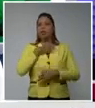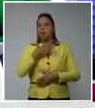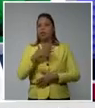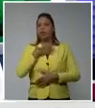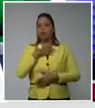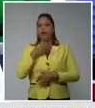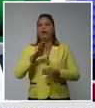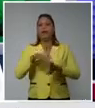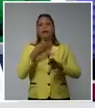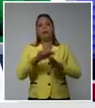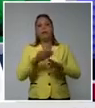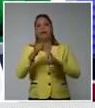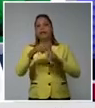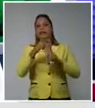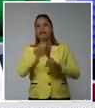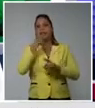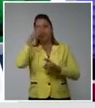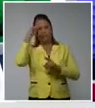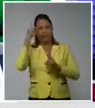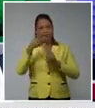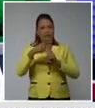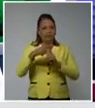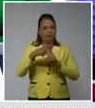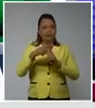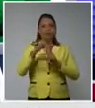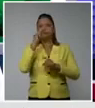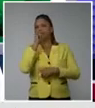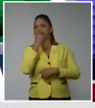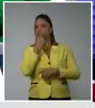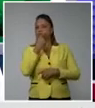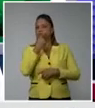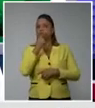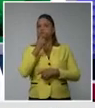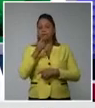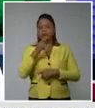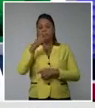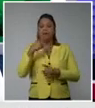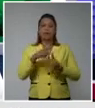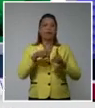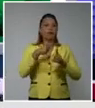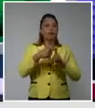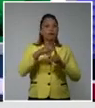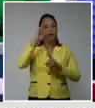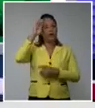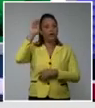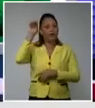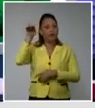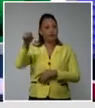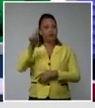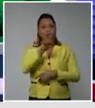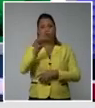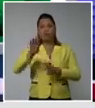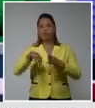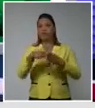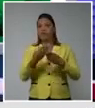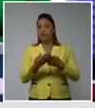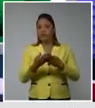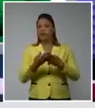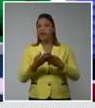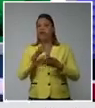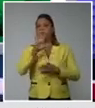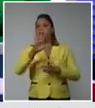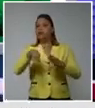por PCR, se ingresó, estuvo 11 días ingresada, 5 de ellos en